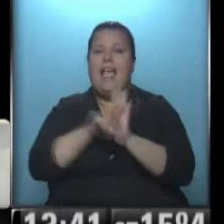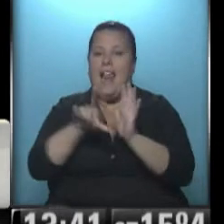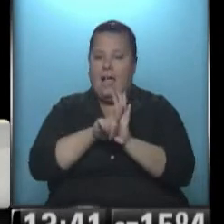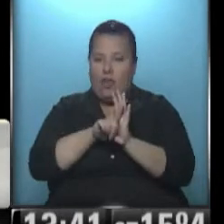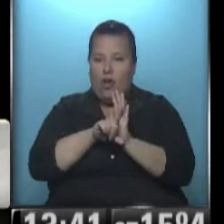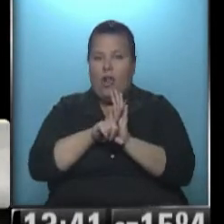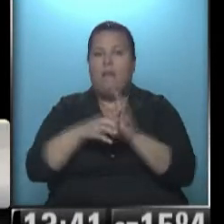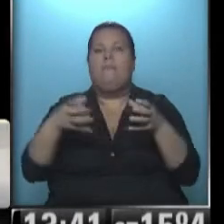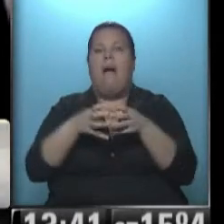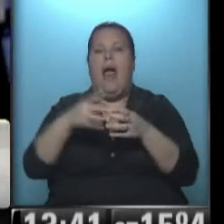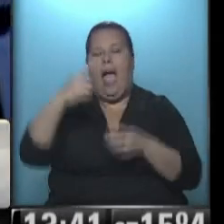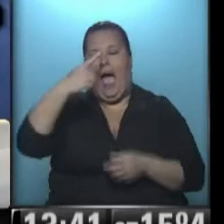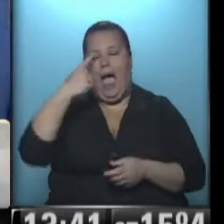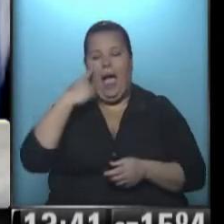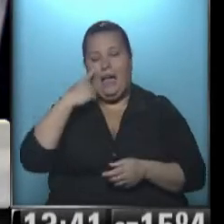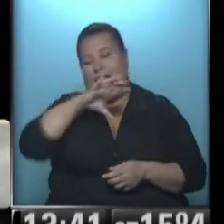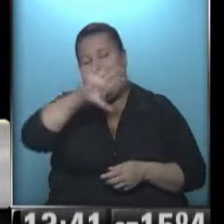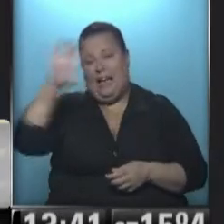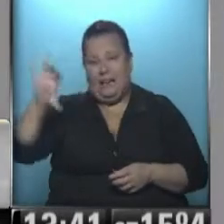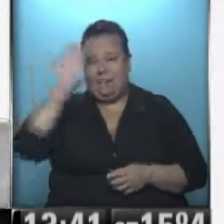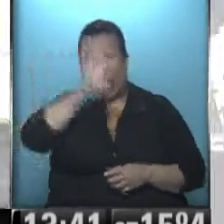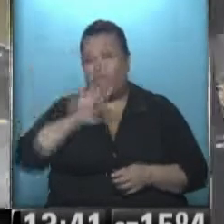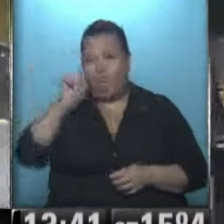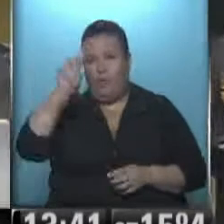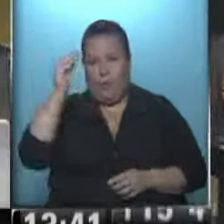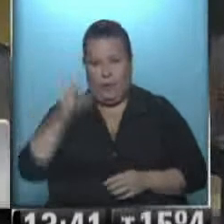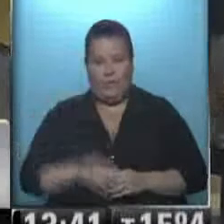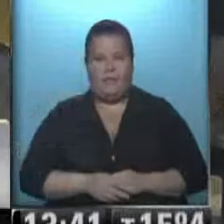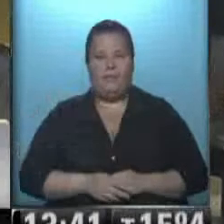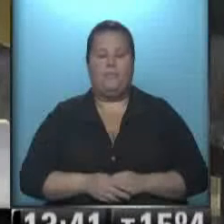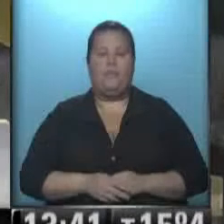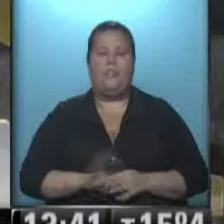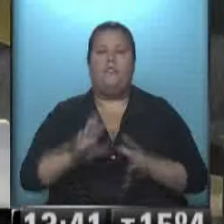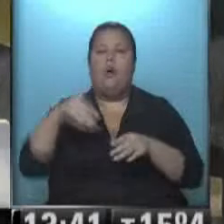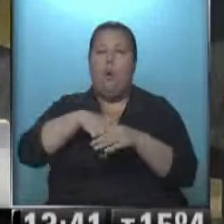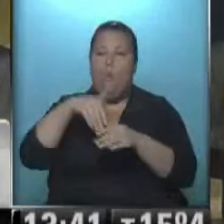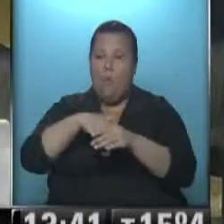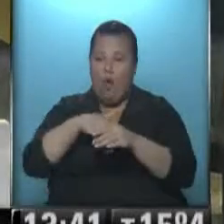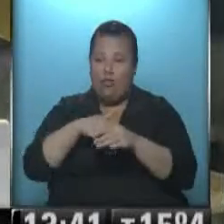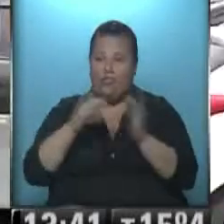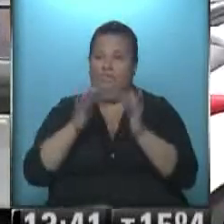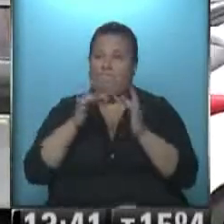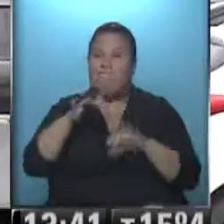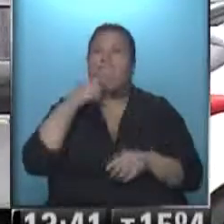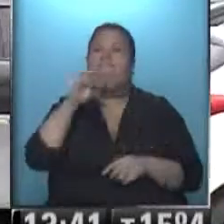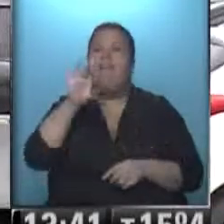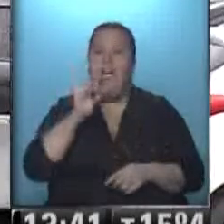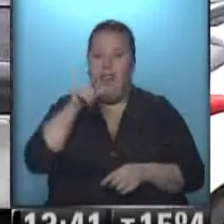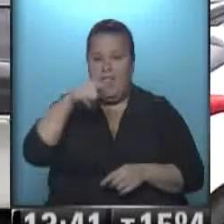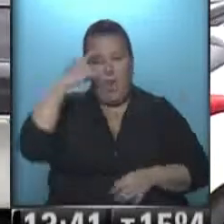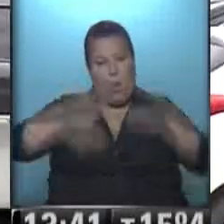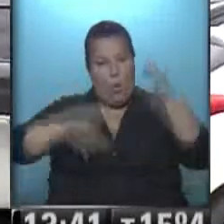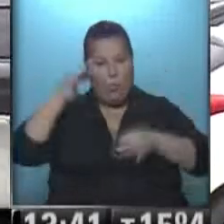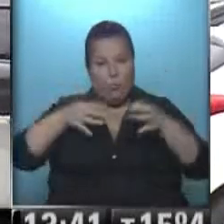legisladores para los parlamentos de todos los estados. El sistema del voto electrónico será el utilizado por la